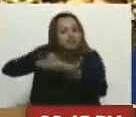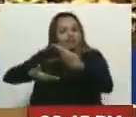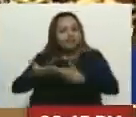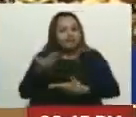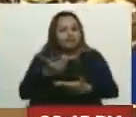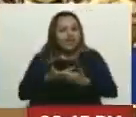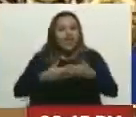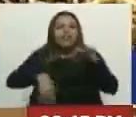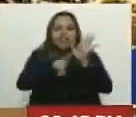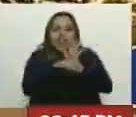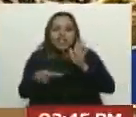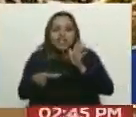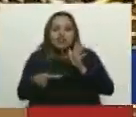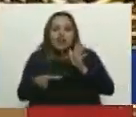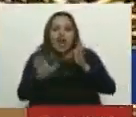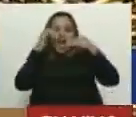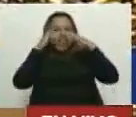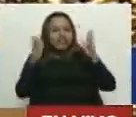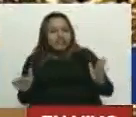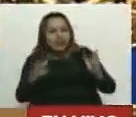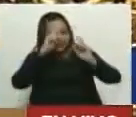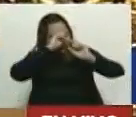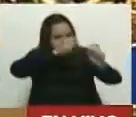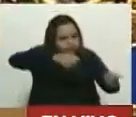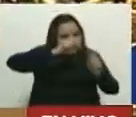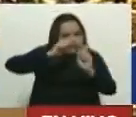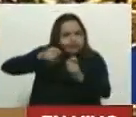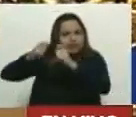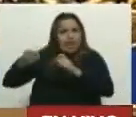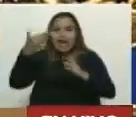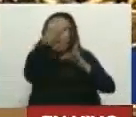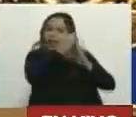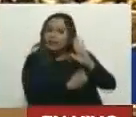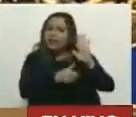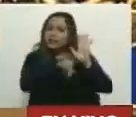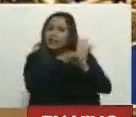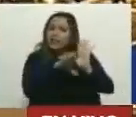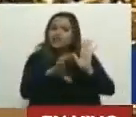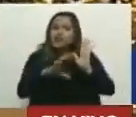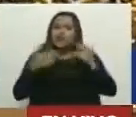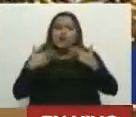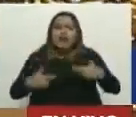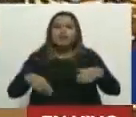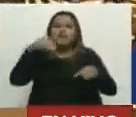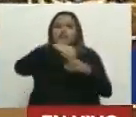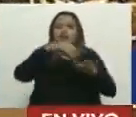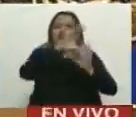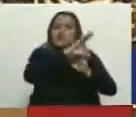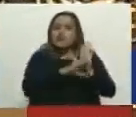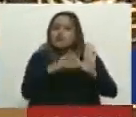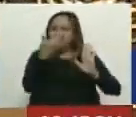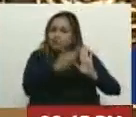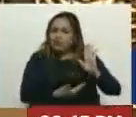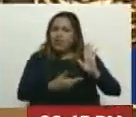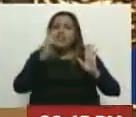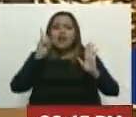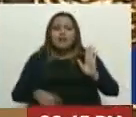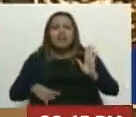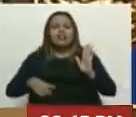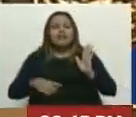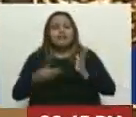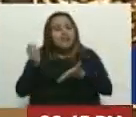a ser tratado dignamente. Todos esos son derechos humanos que están garantizados en nuestra Constitución, que están en la Carta de Derechos Humanos de Naciones